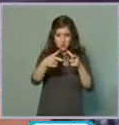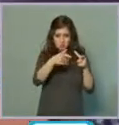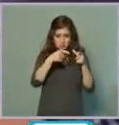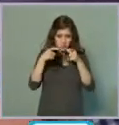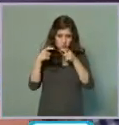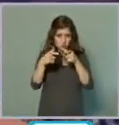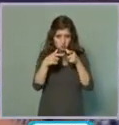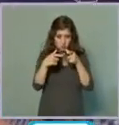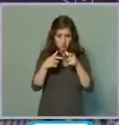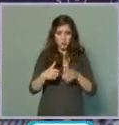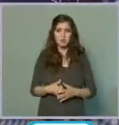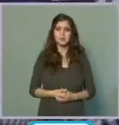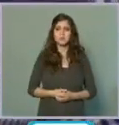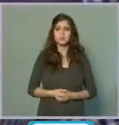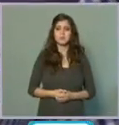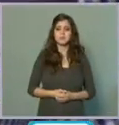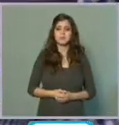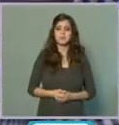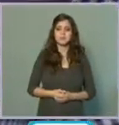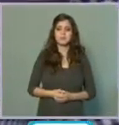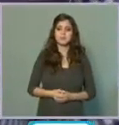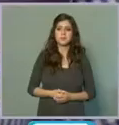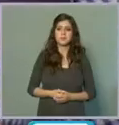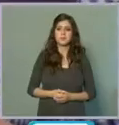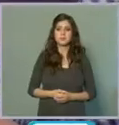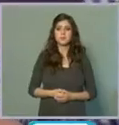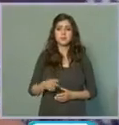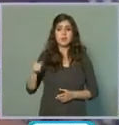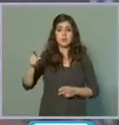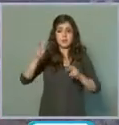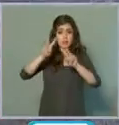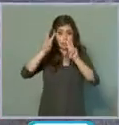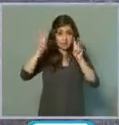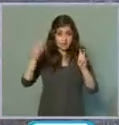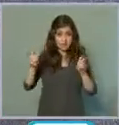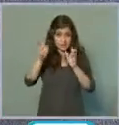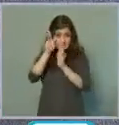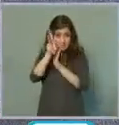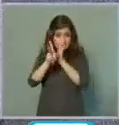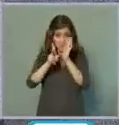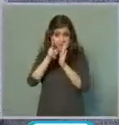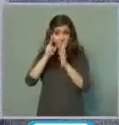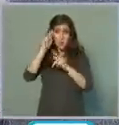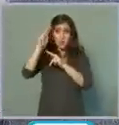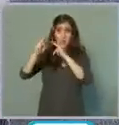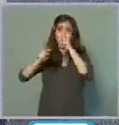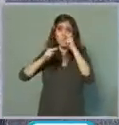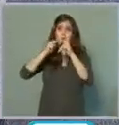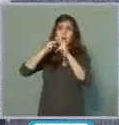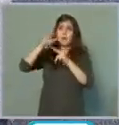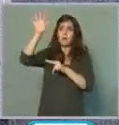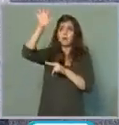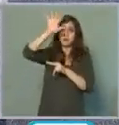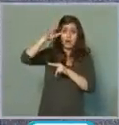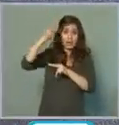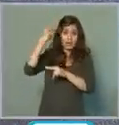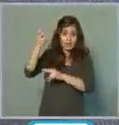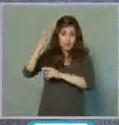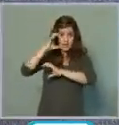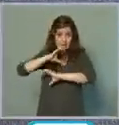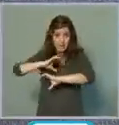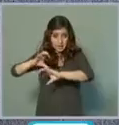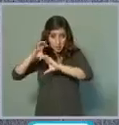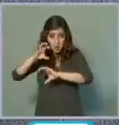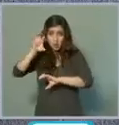hizo, y el tema del video lo hicieron así como muy espacial. Entonces, tomamos muchas imágenes